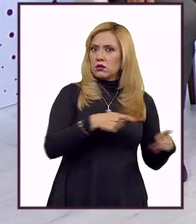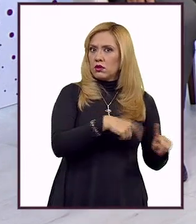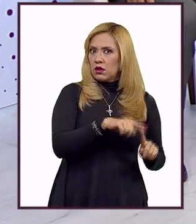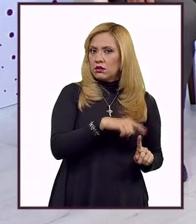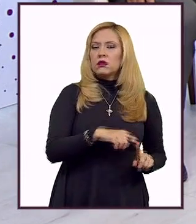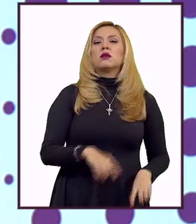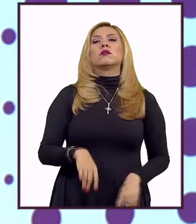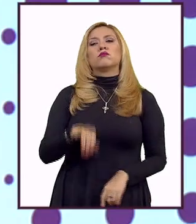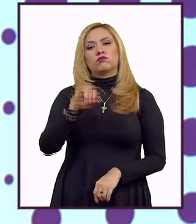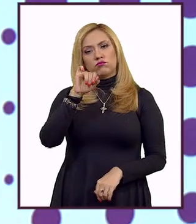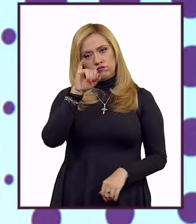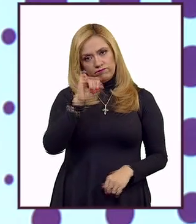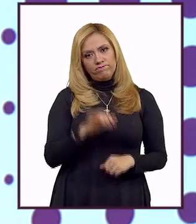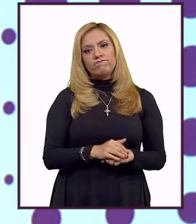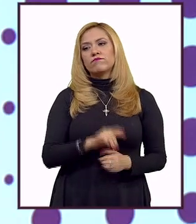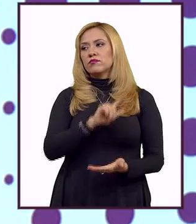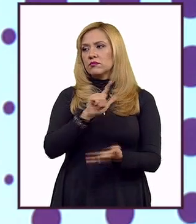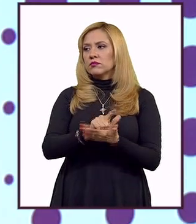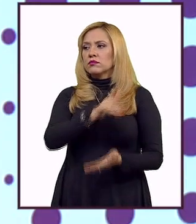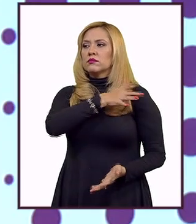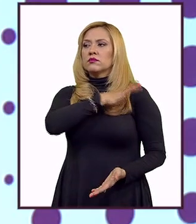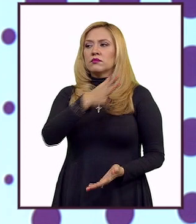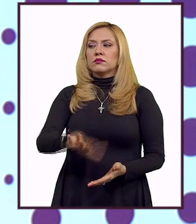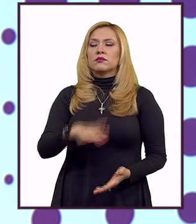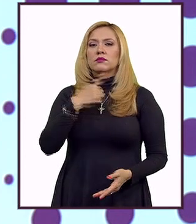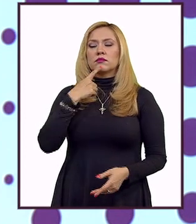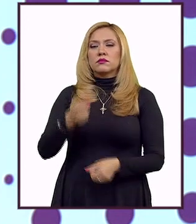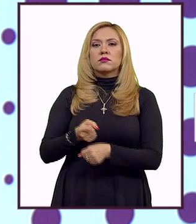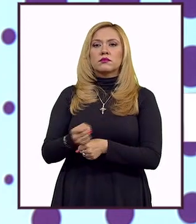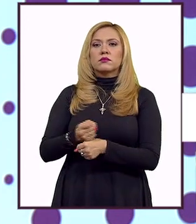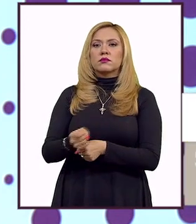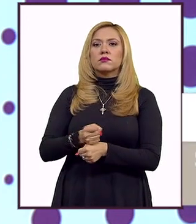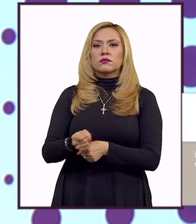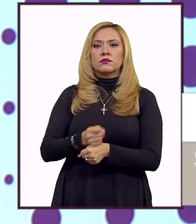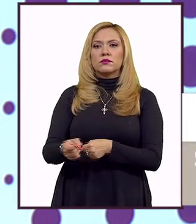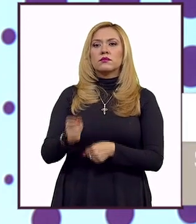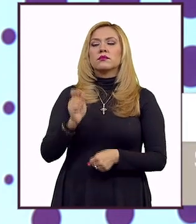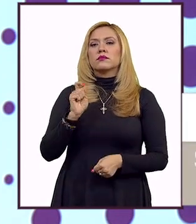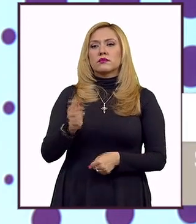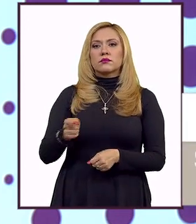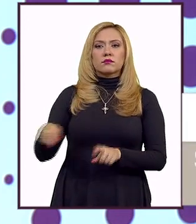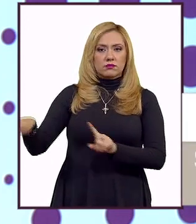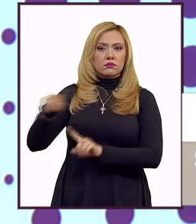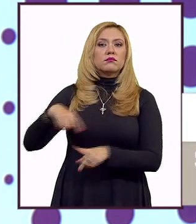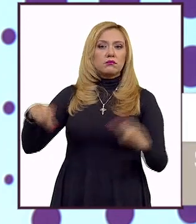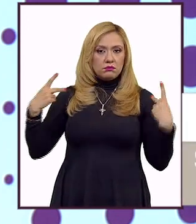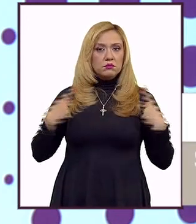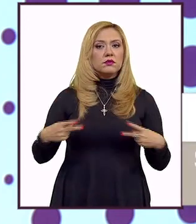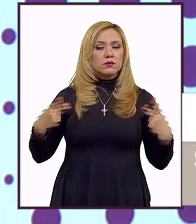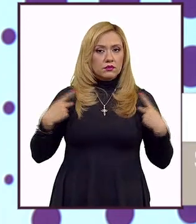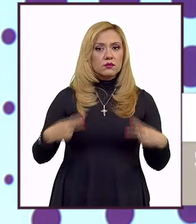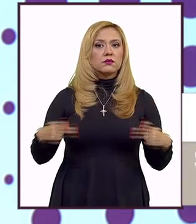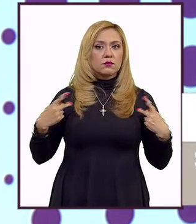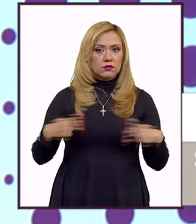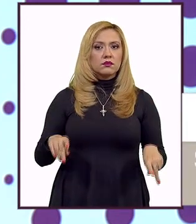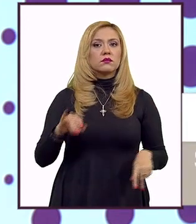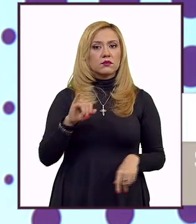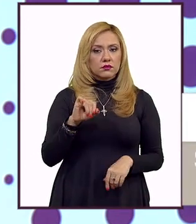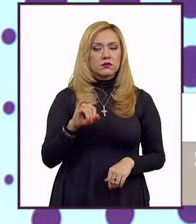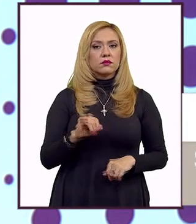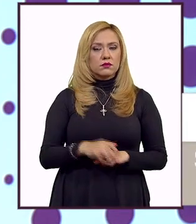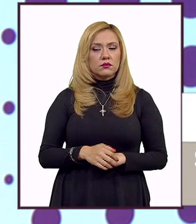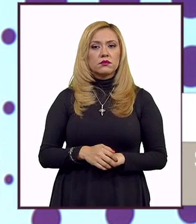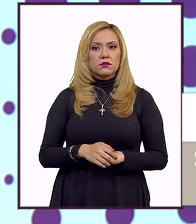Sí, la Ley General en materia de tortura prevé la figura de tortura cometida por particulares. En términos, parafraseando un